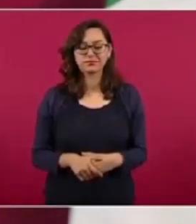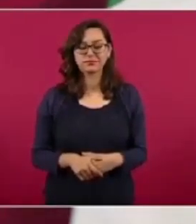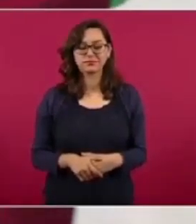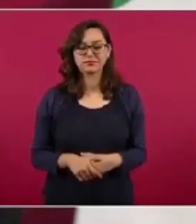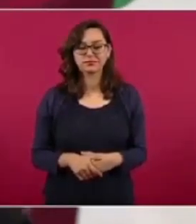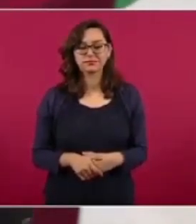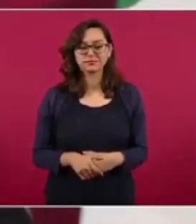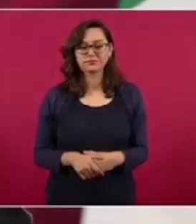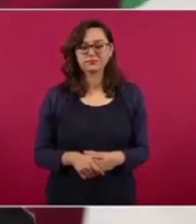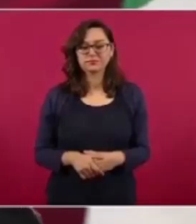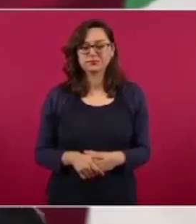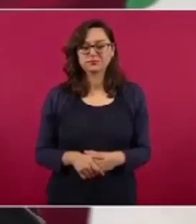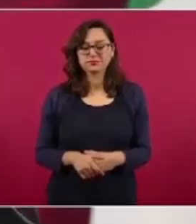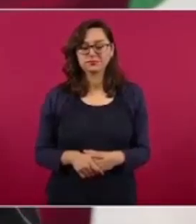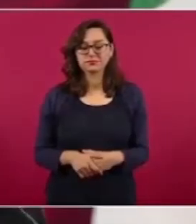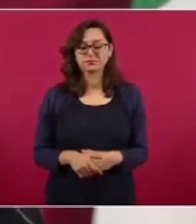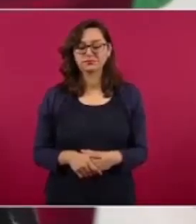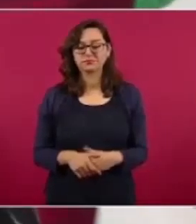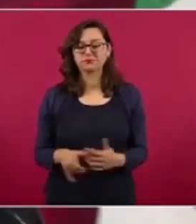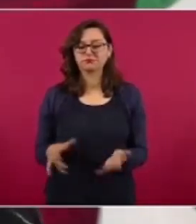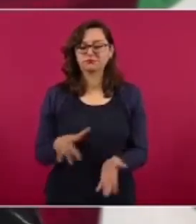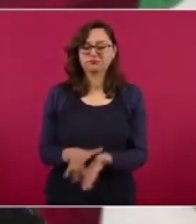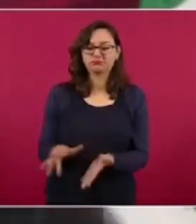Y vamos a ayudarlo, ¿no?